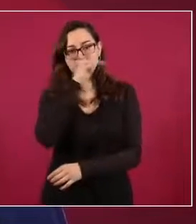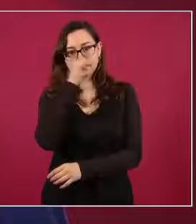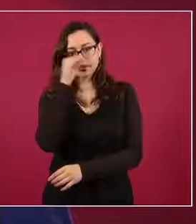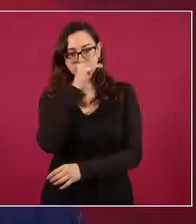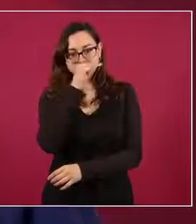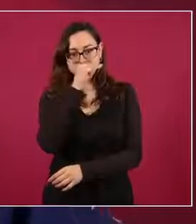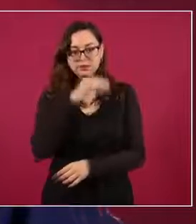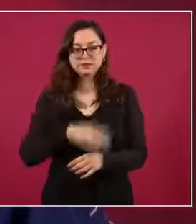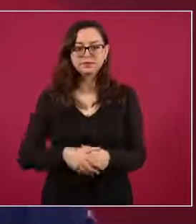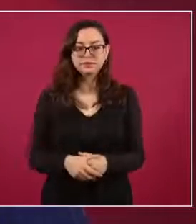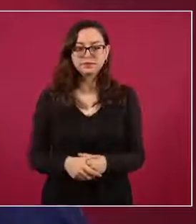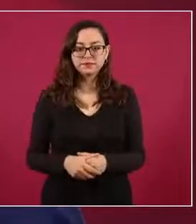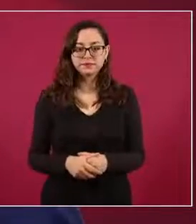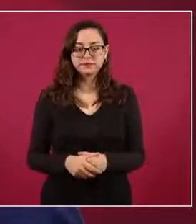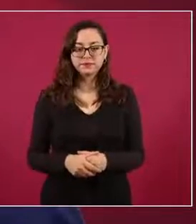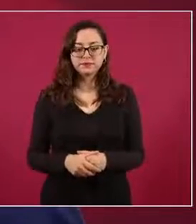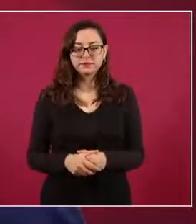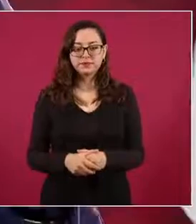para